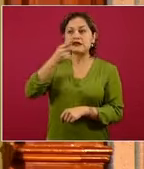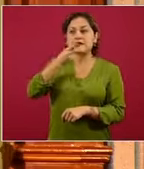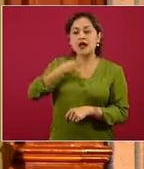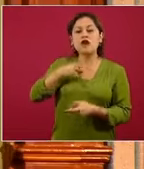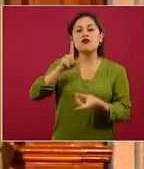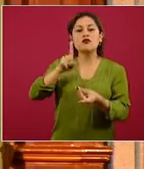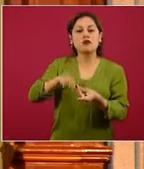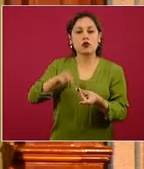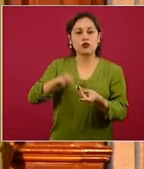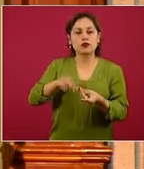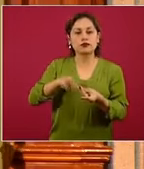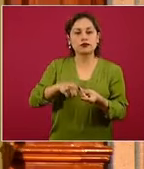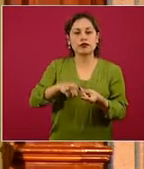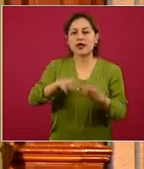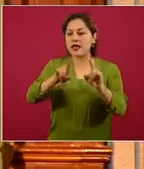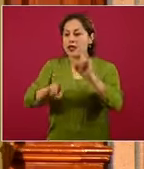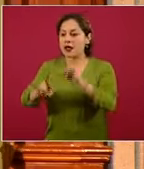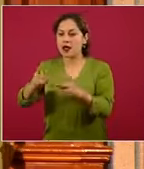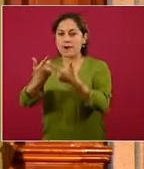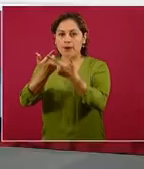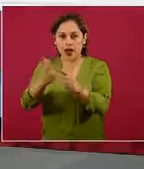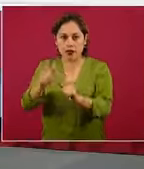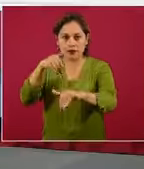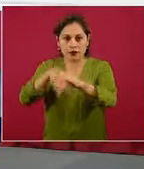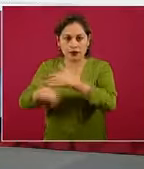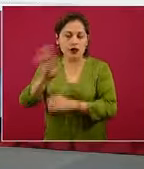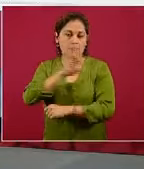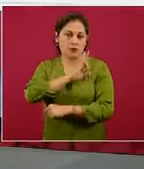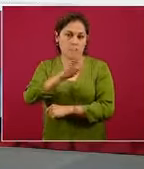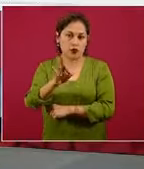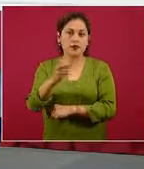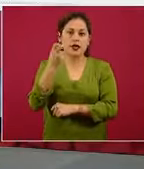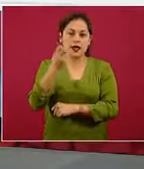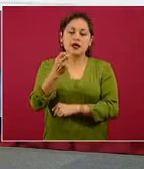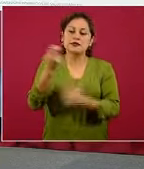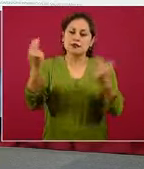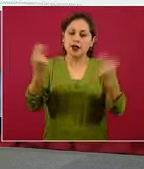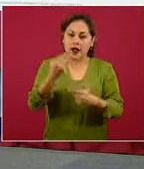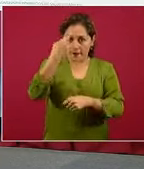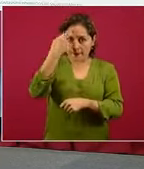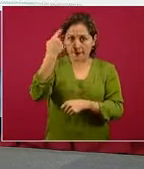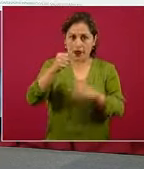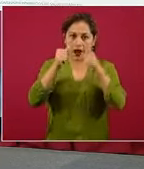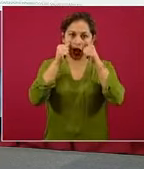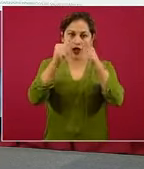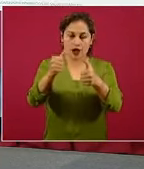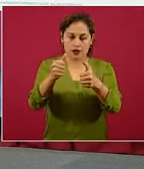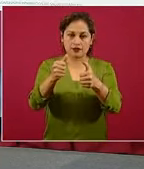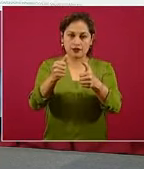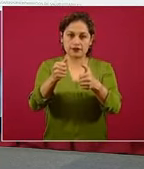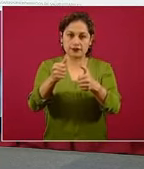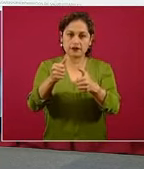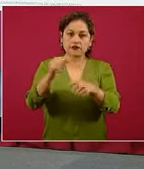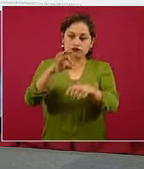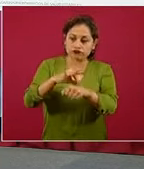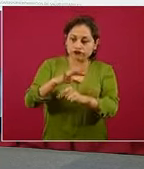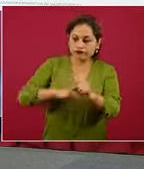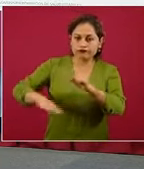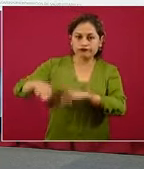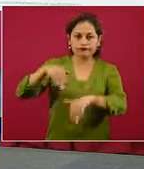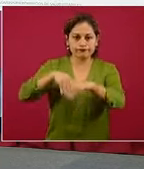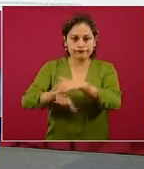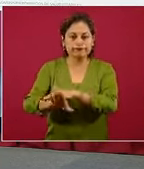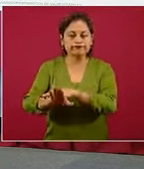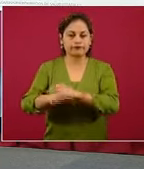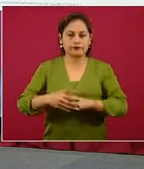estos servicios de regulación de urgencias médicas y entonces acelerar y asegurar el proceso para poder encontrar una cama